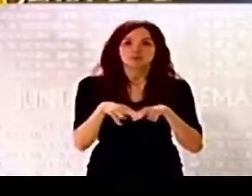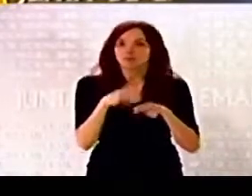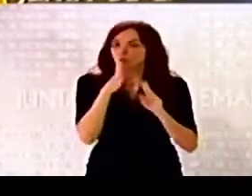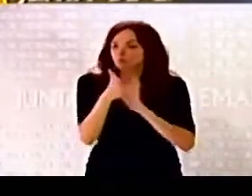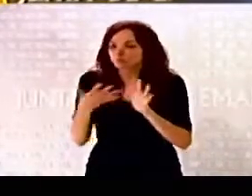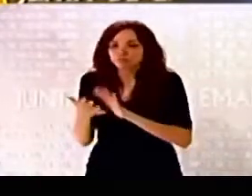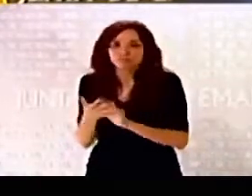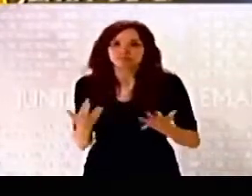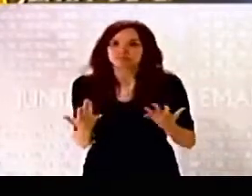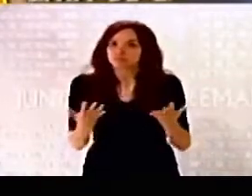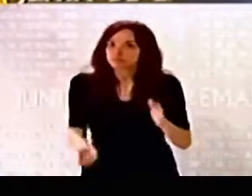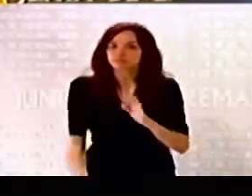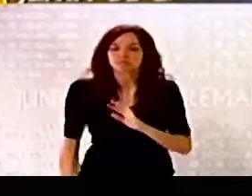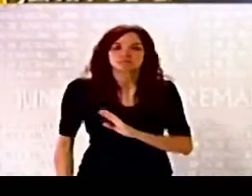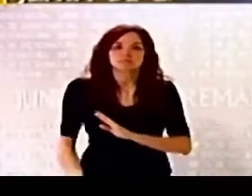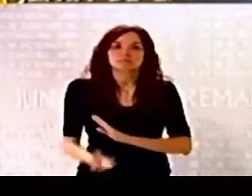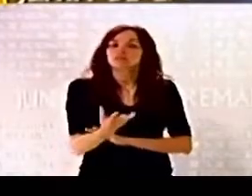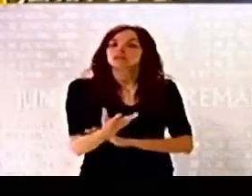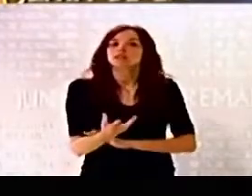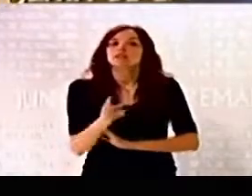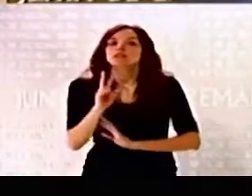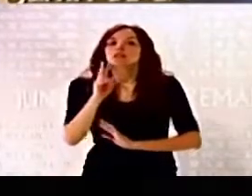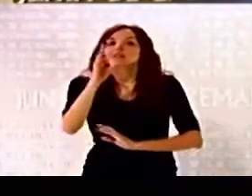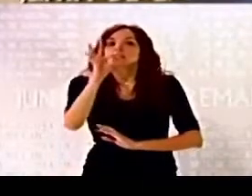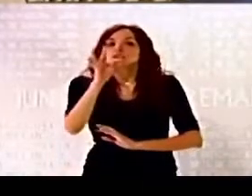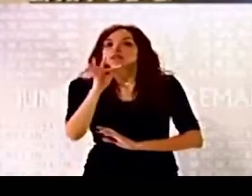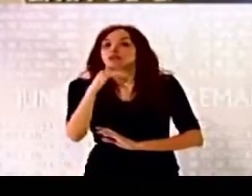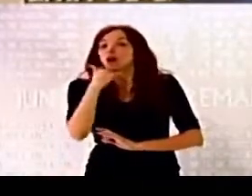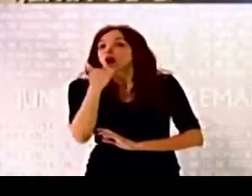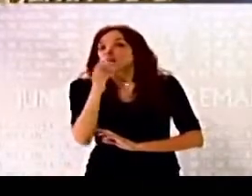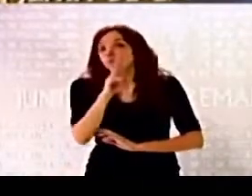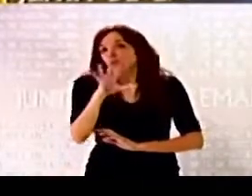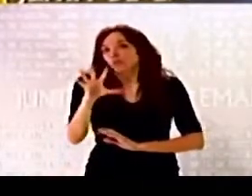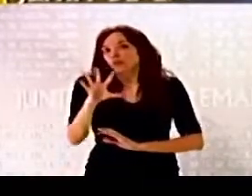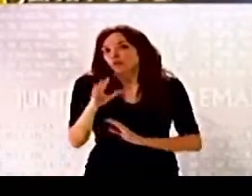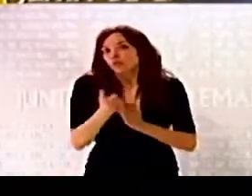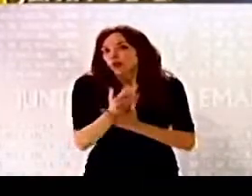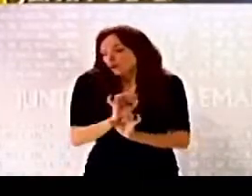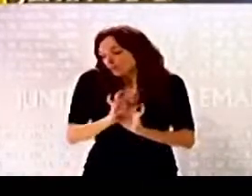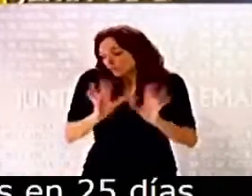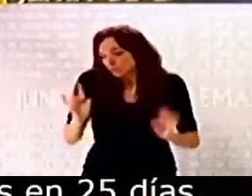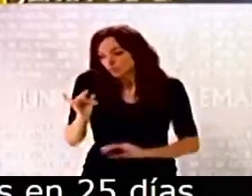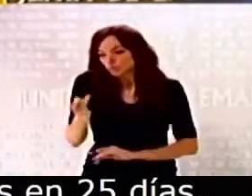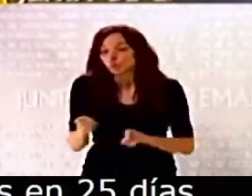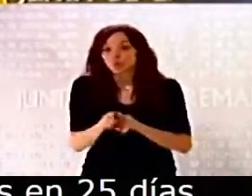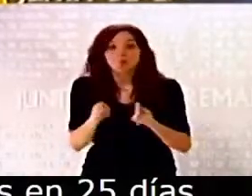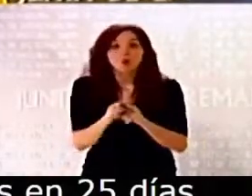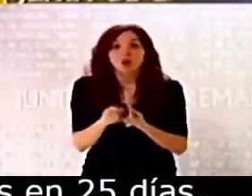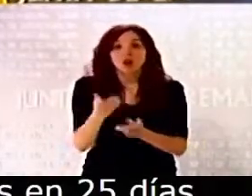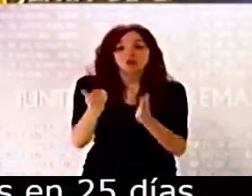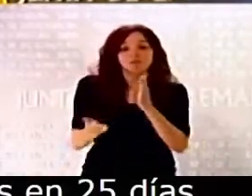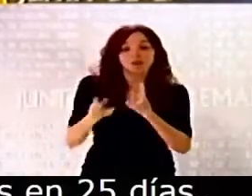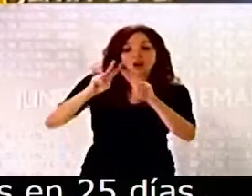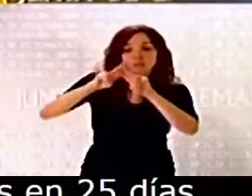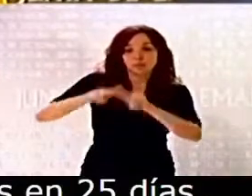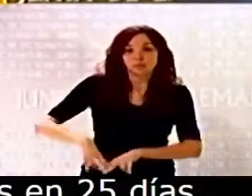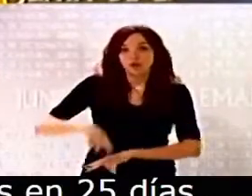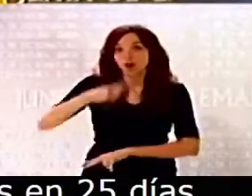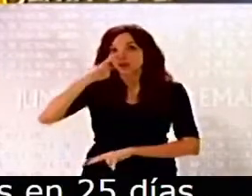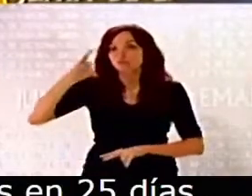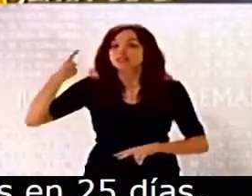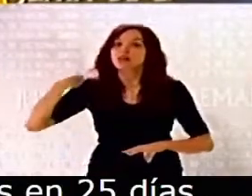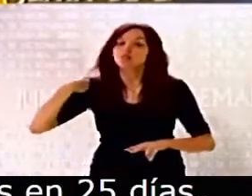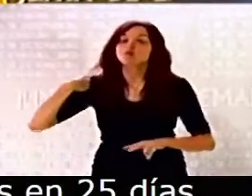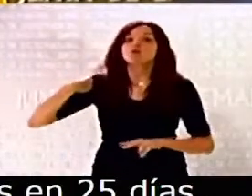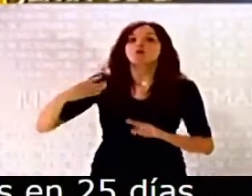tiempo y prácticamente en 25 días. ¿Cómo no? De la misma manera que evaluamos al finalizar el verano pasado el